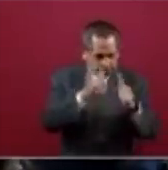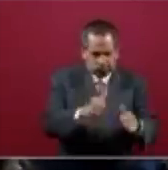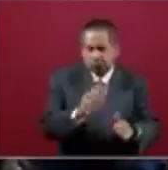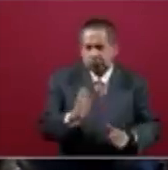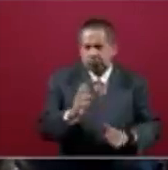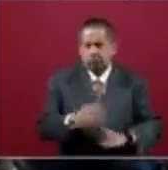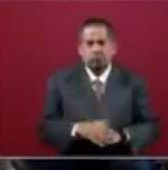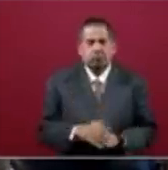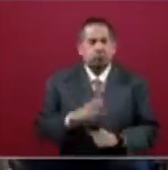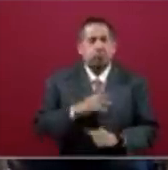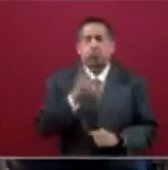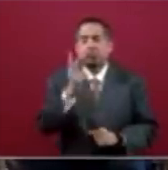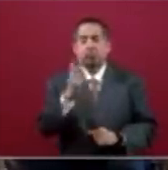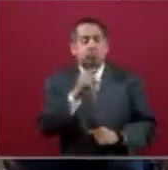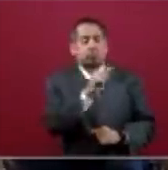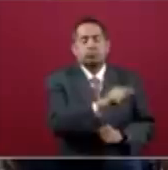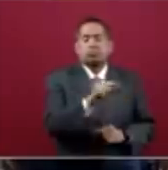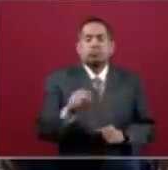en dos